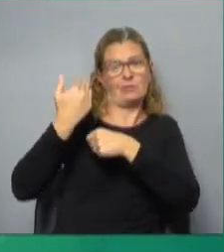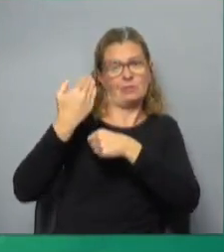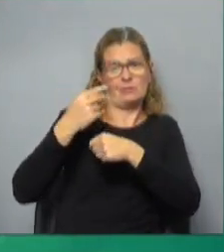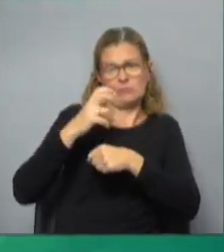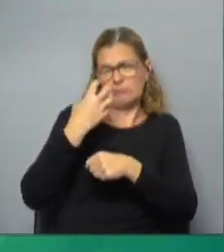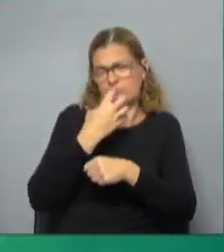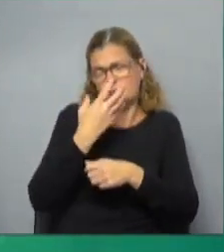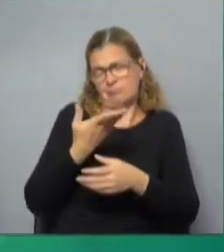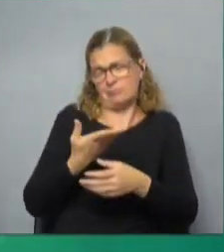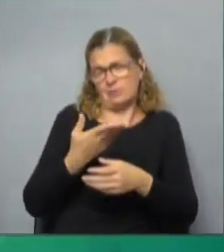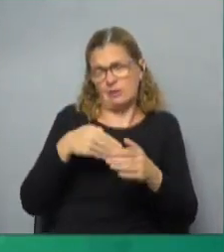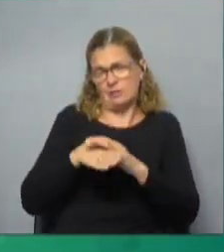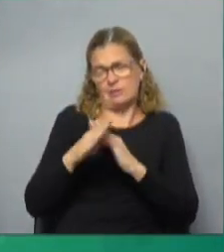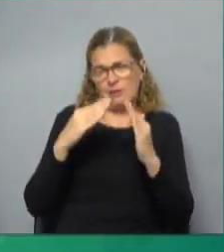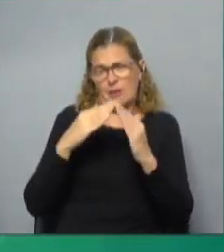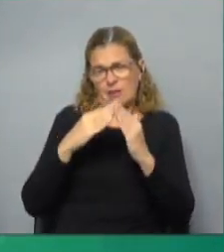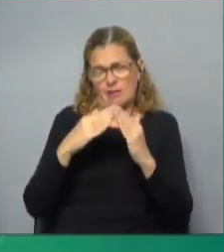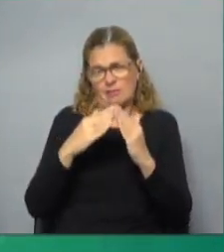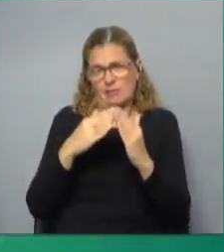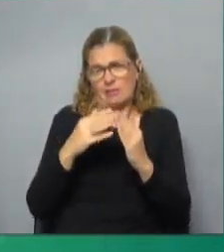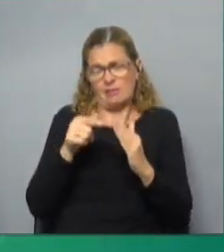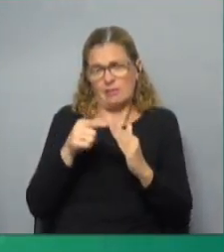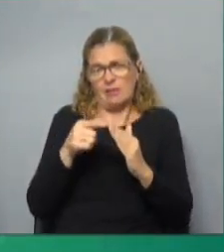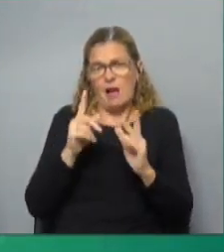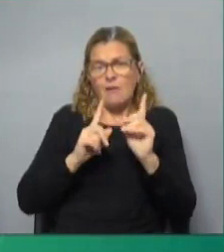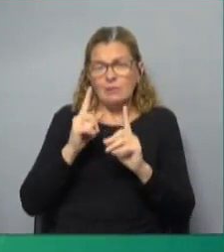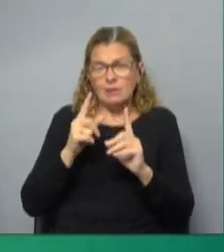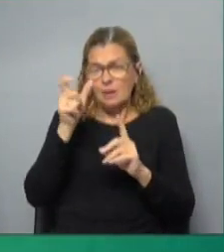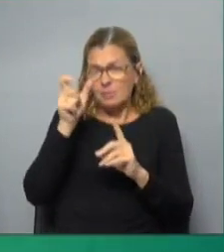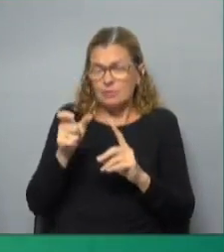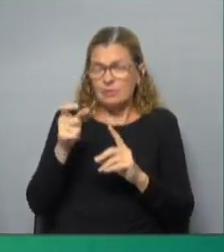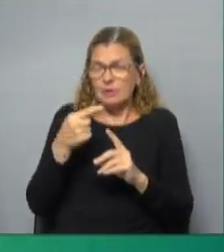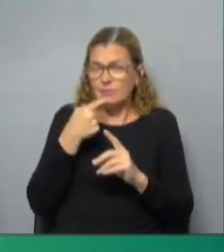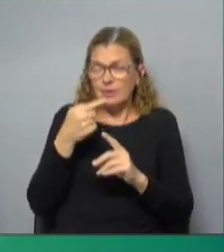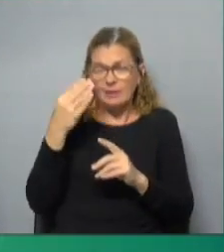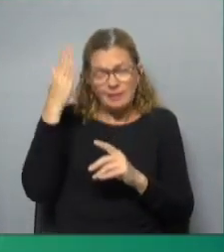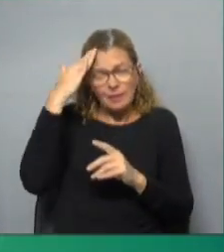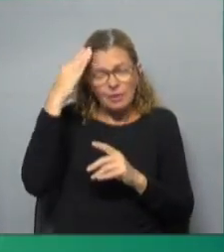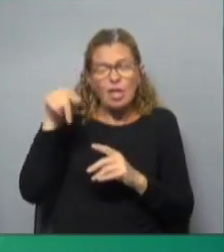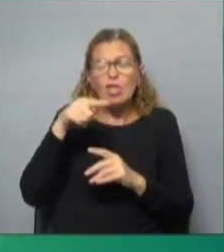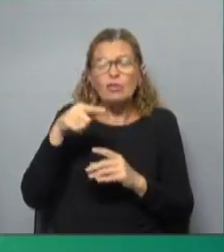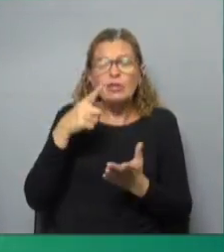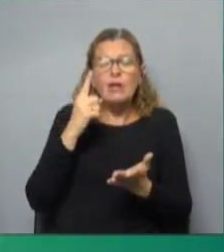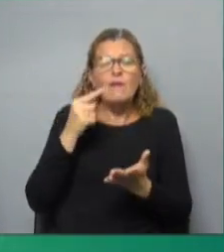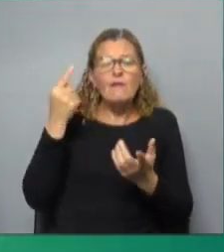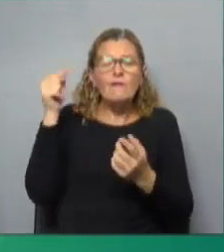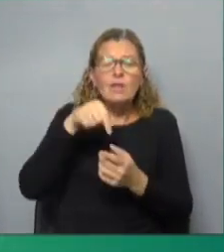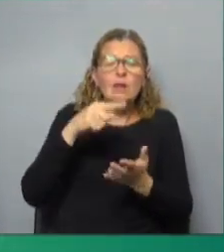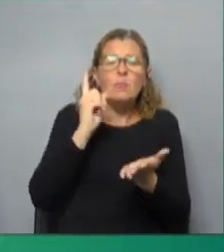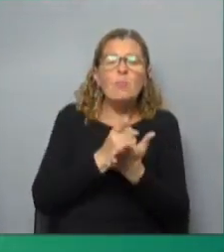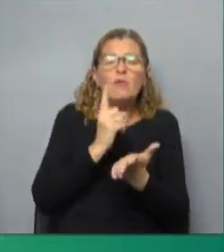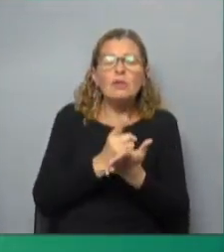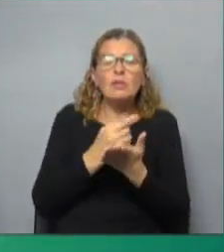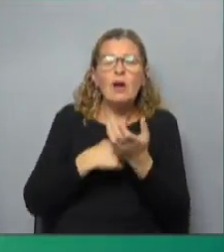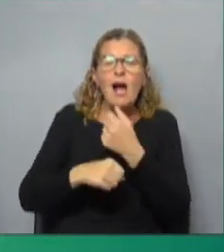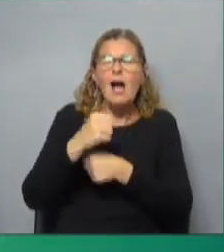ridícula del estacionamiento nocturno a cada vez la gente debería saber de dónde viene esta prohibición esta previsión viene de